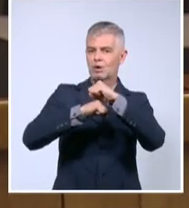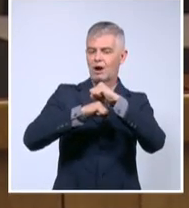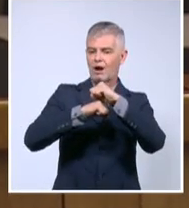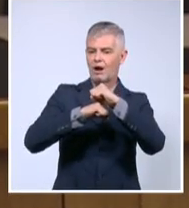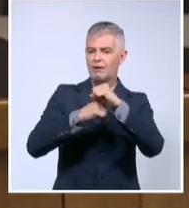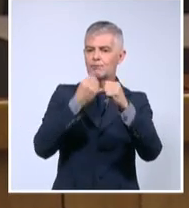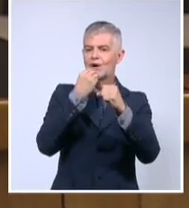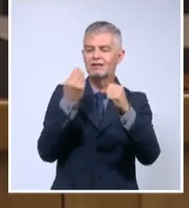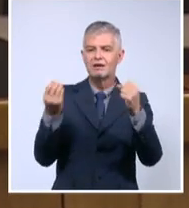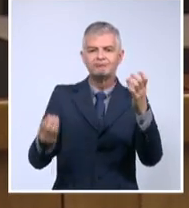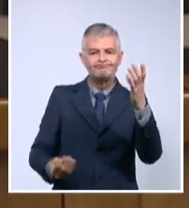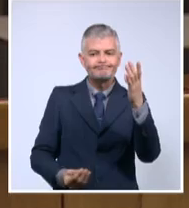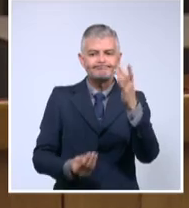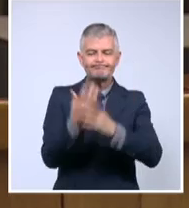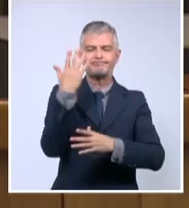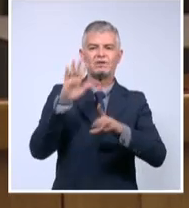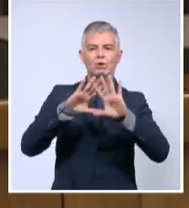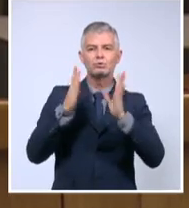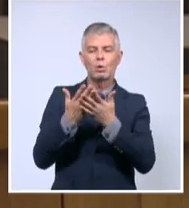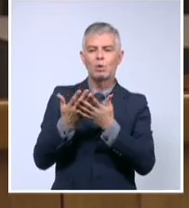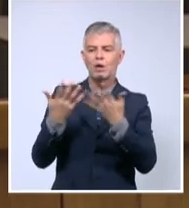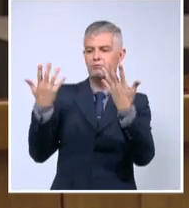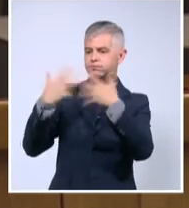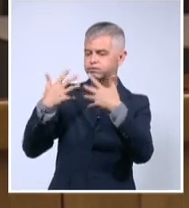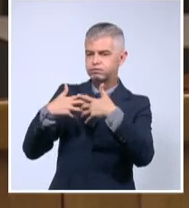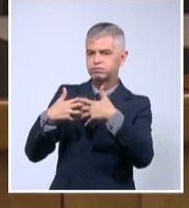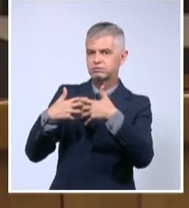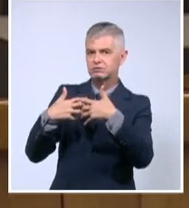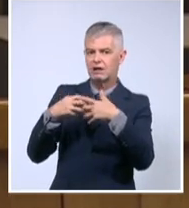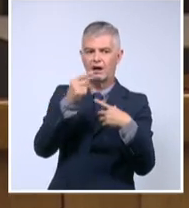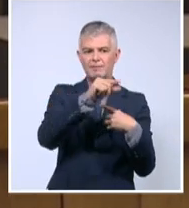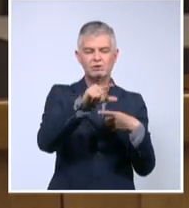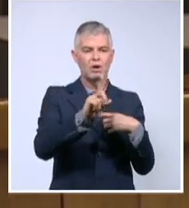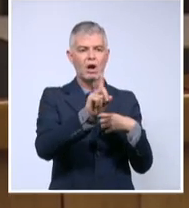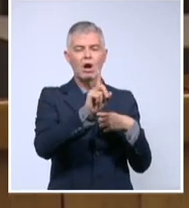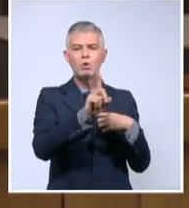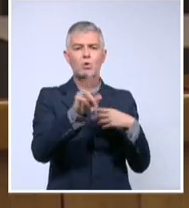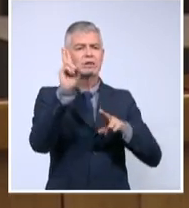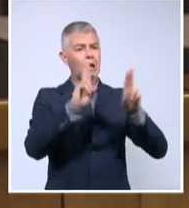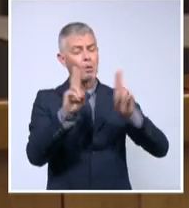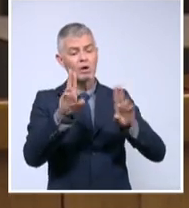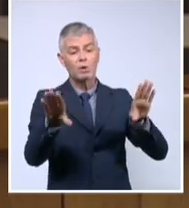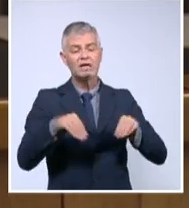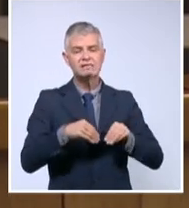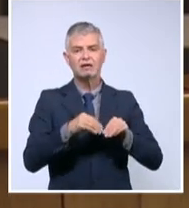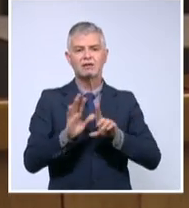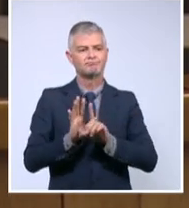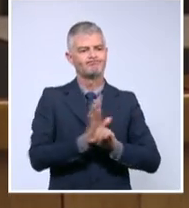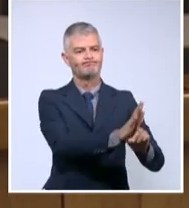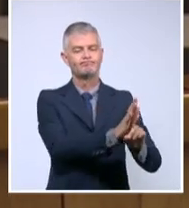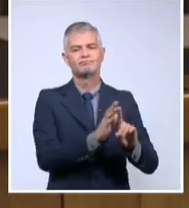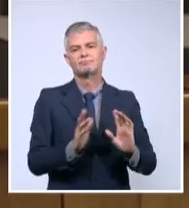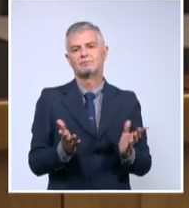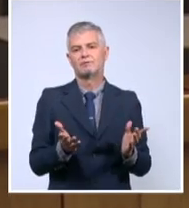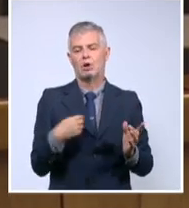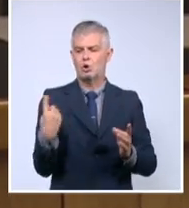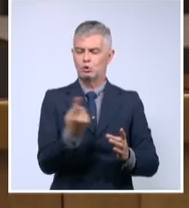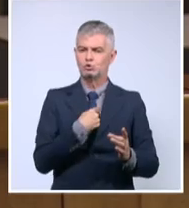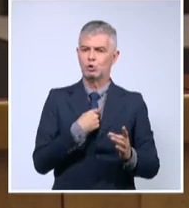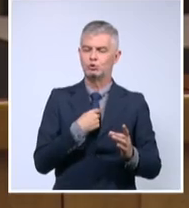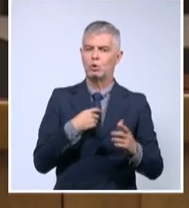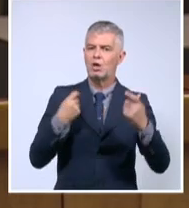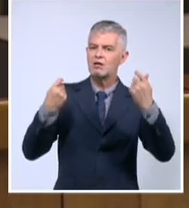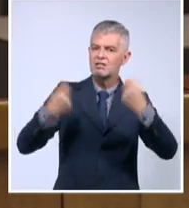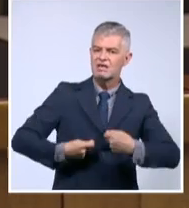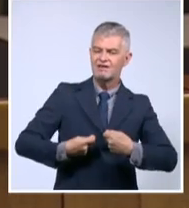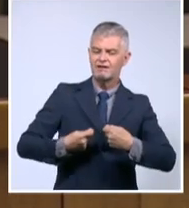productivas, arrinconar a la burocracia y cerrarle los caminos a la corrupción. Nos toca a todos propiciar